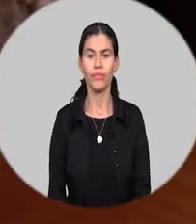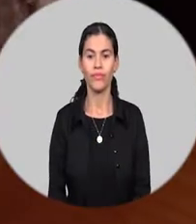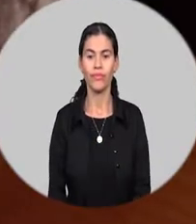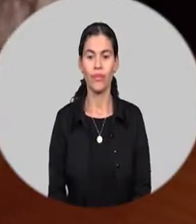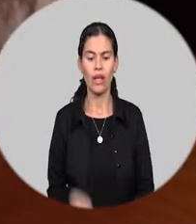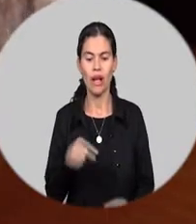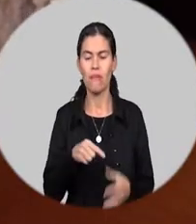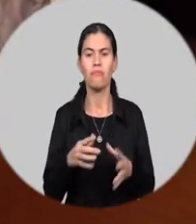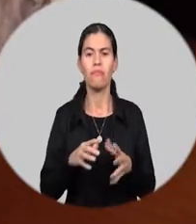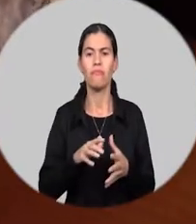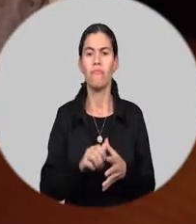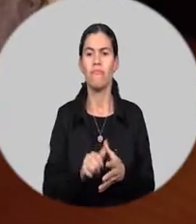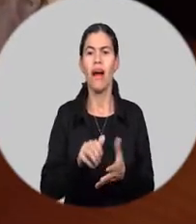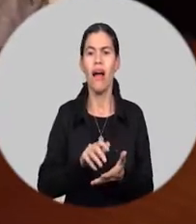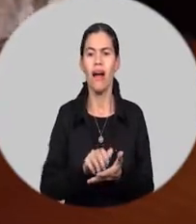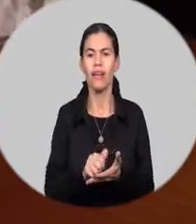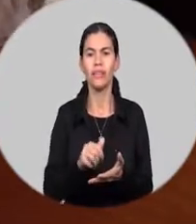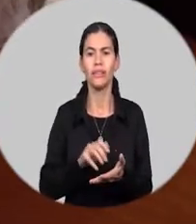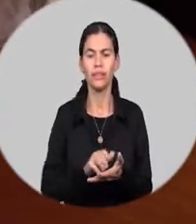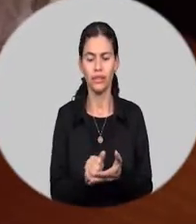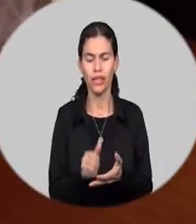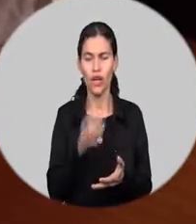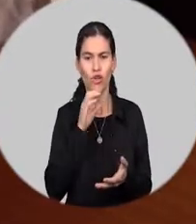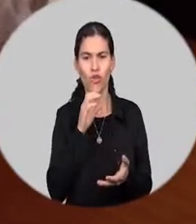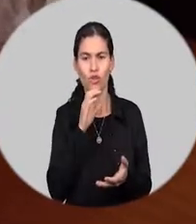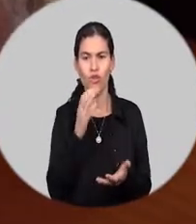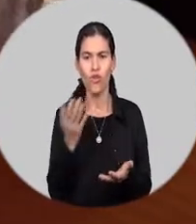Esta masa queda una masa,